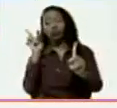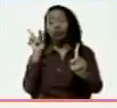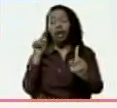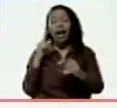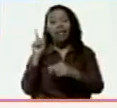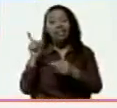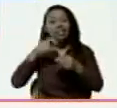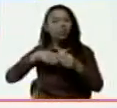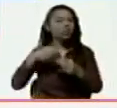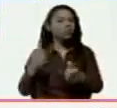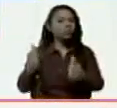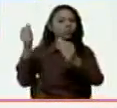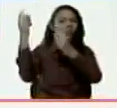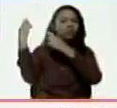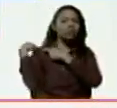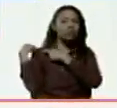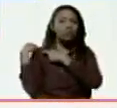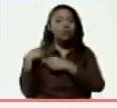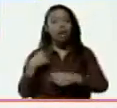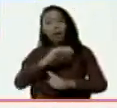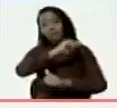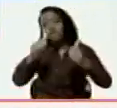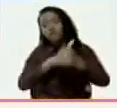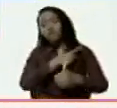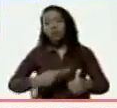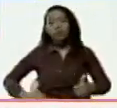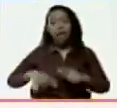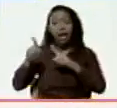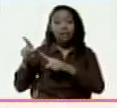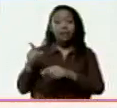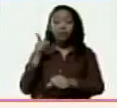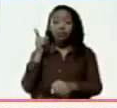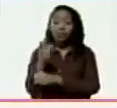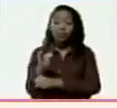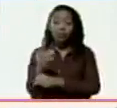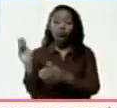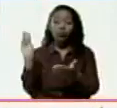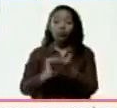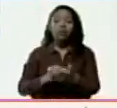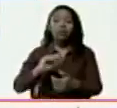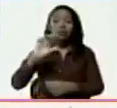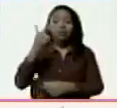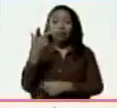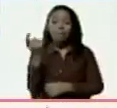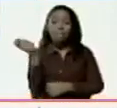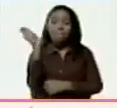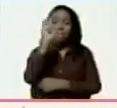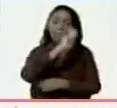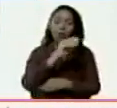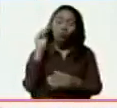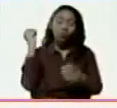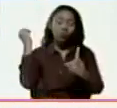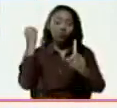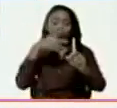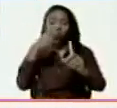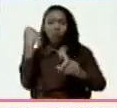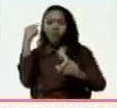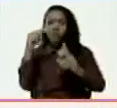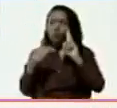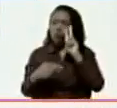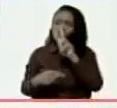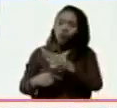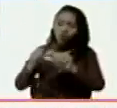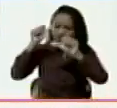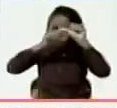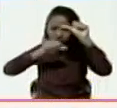estará a cargo de la vicepresidencia ejecutiva de la república y allí deben ser consignados trimestralmente el impacto negativo y para